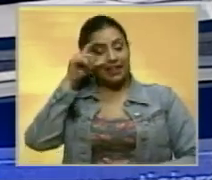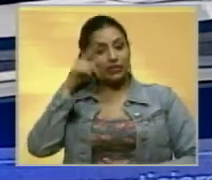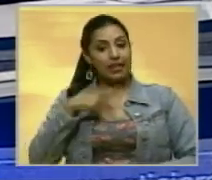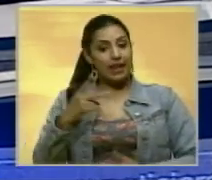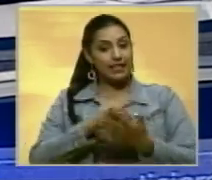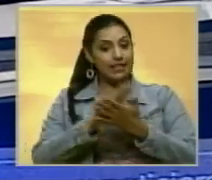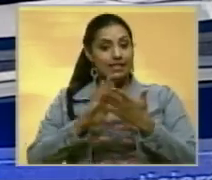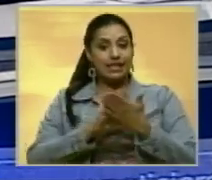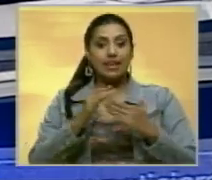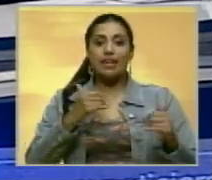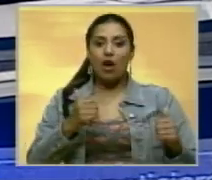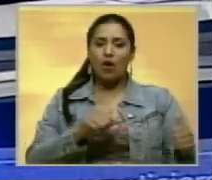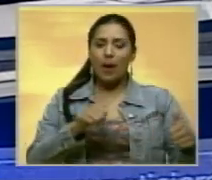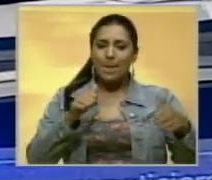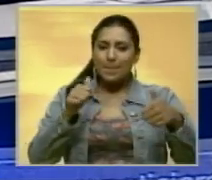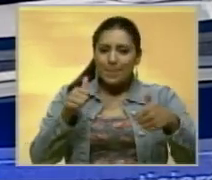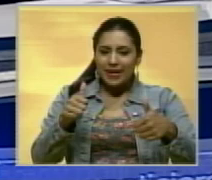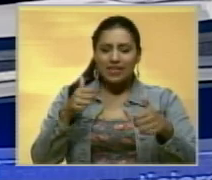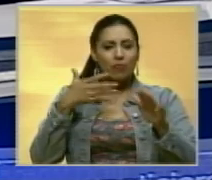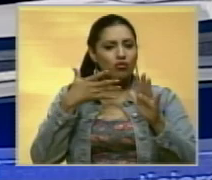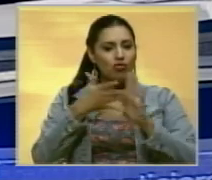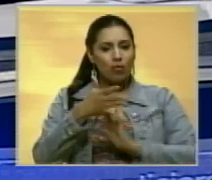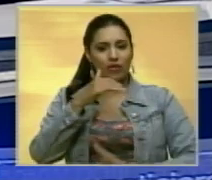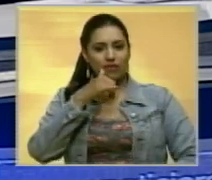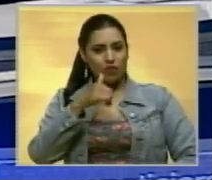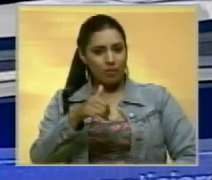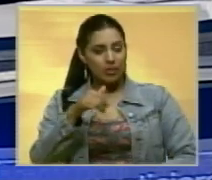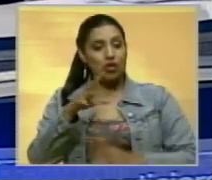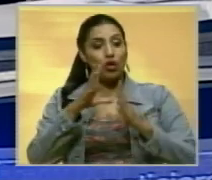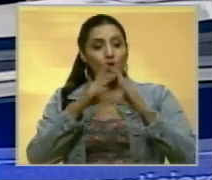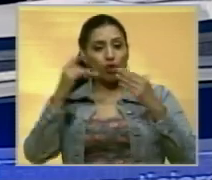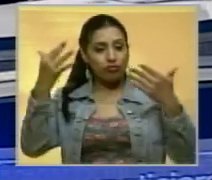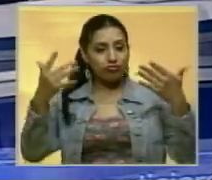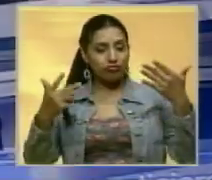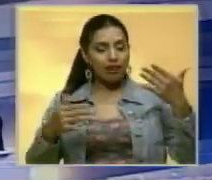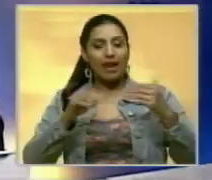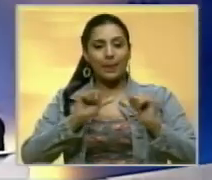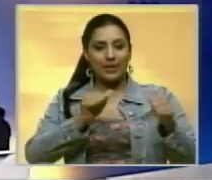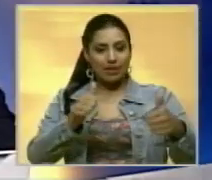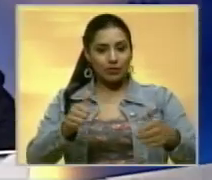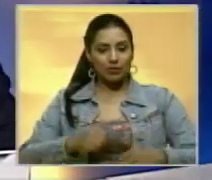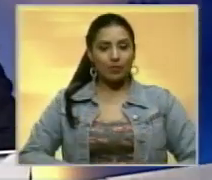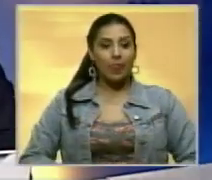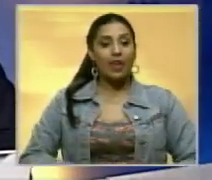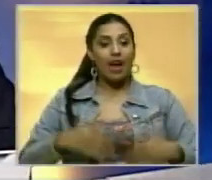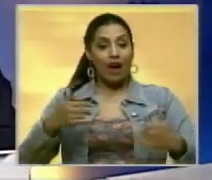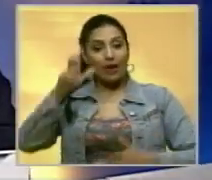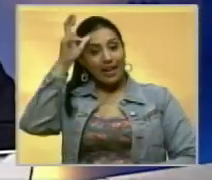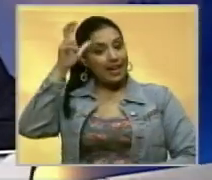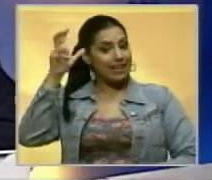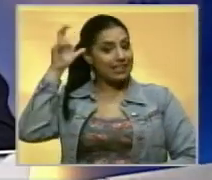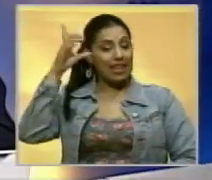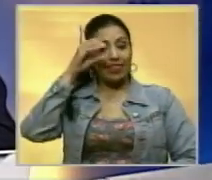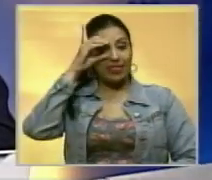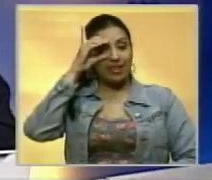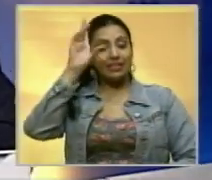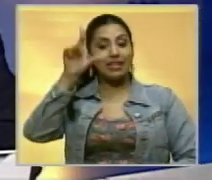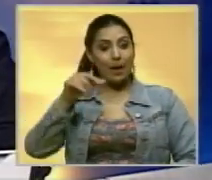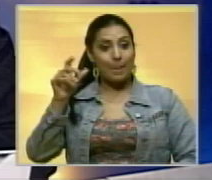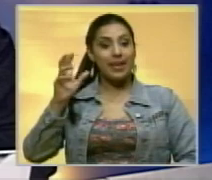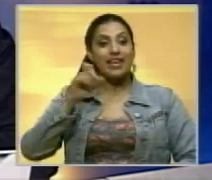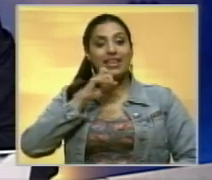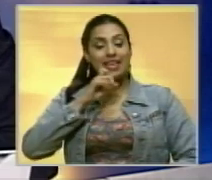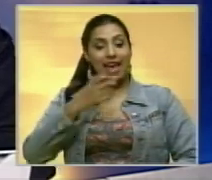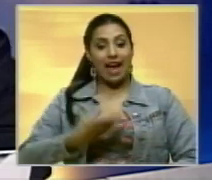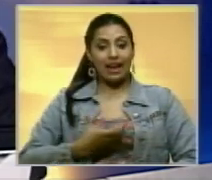les habla, Néstor Brito Landa. Vamos a iniciar con las informaciones y todos los detalles. Comenzamos. La canciller Delcy Rodríguez y el alcalde de Caracas,